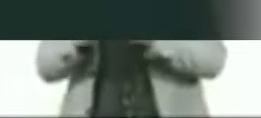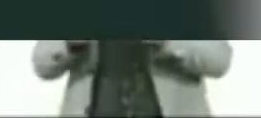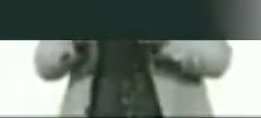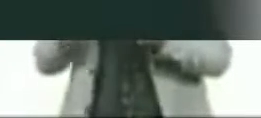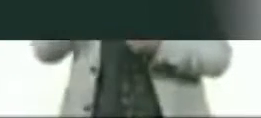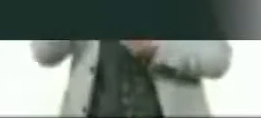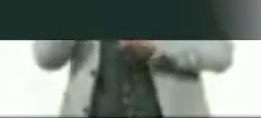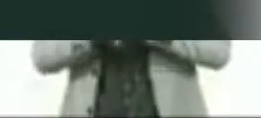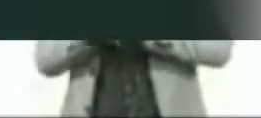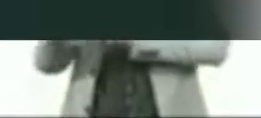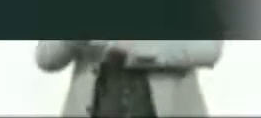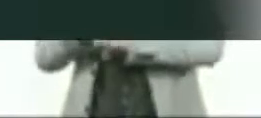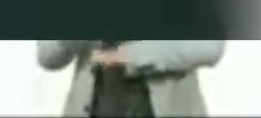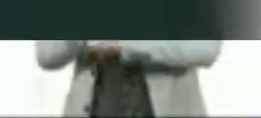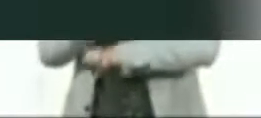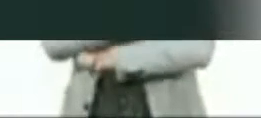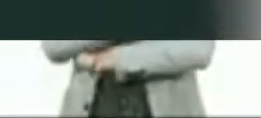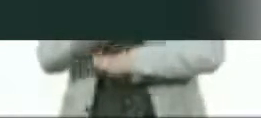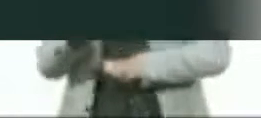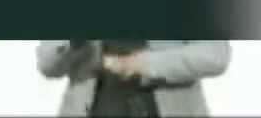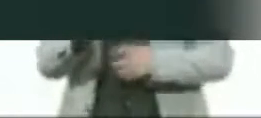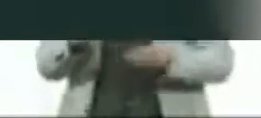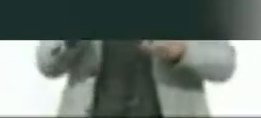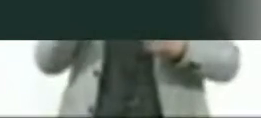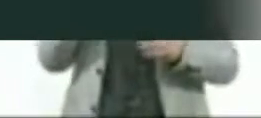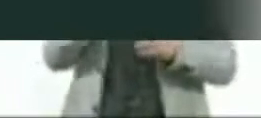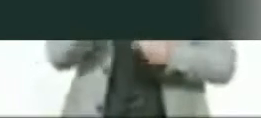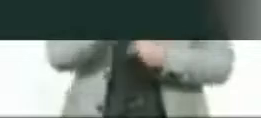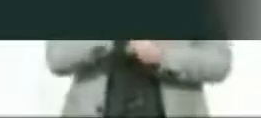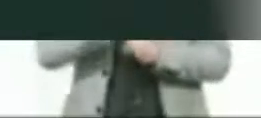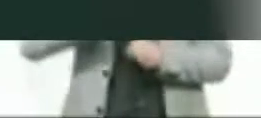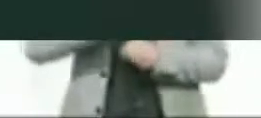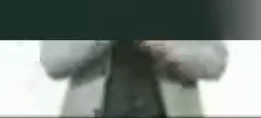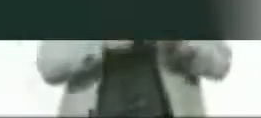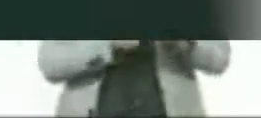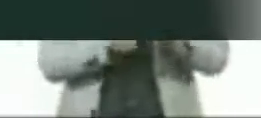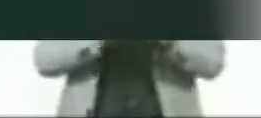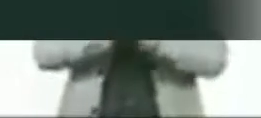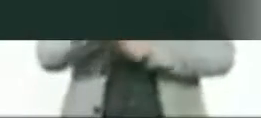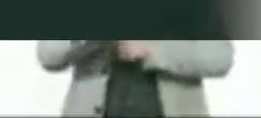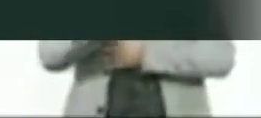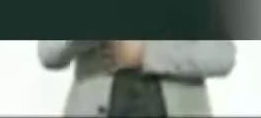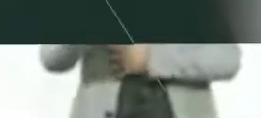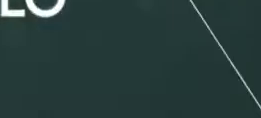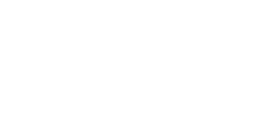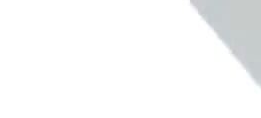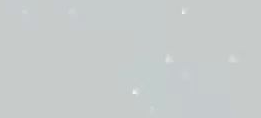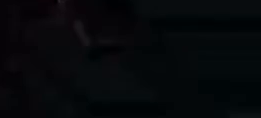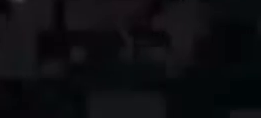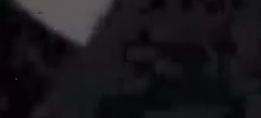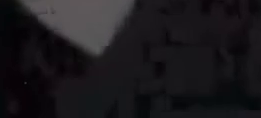presidente para tomar decisiones sobre el país, y es lo que les molesta, el que ya no sean dueños de México.